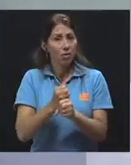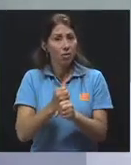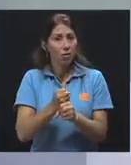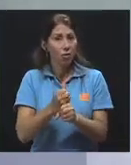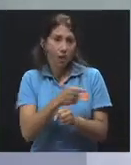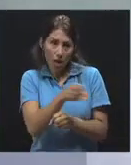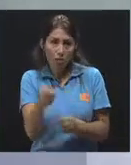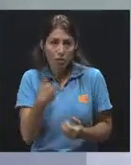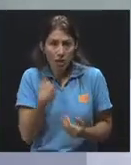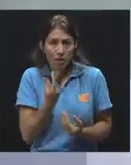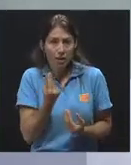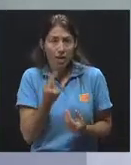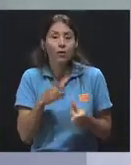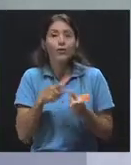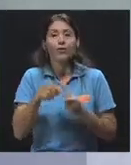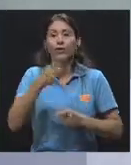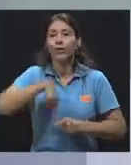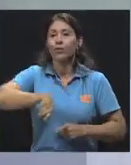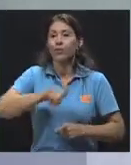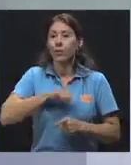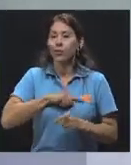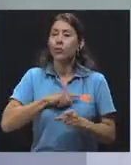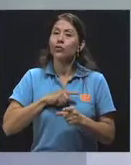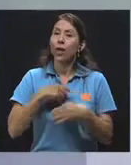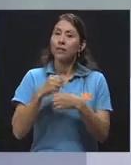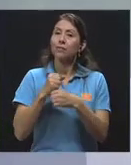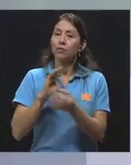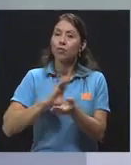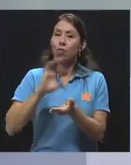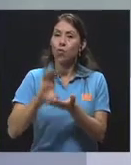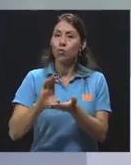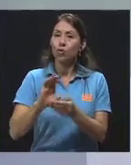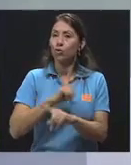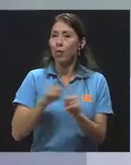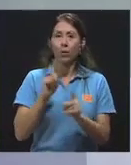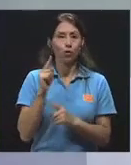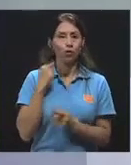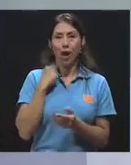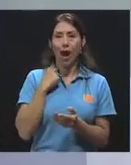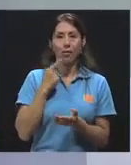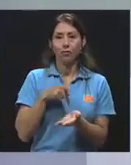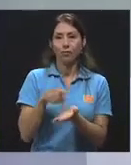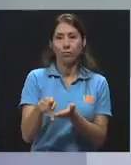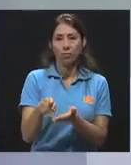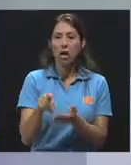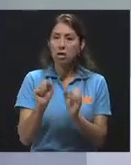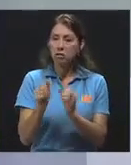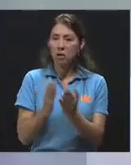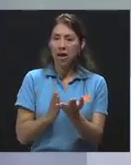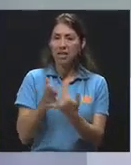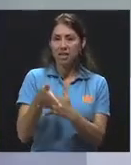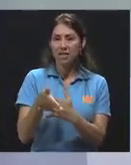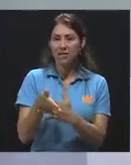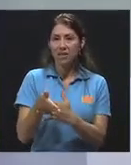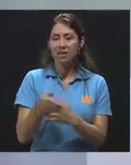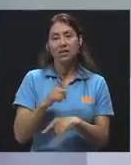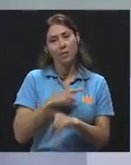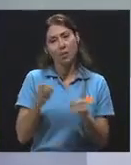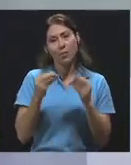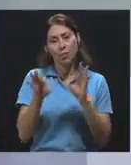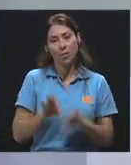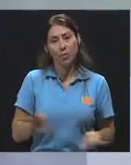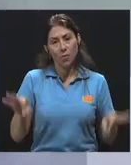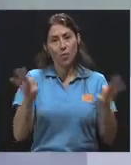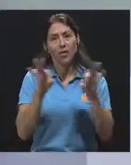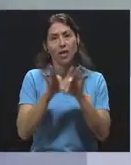algún tipo de ingreso. Claro. Entonces, lo que tratamos de hacer es cursos que no sean caros, que sean accesibles, pero también particularmente me parece muy,